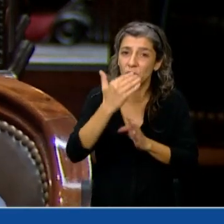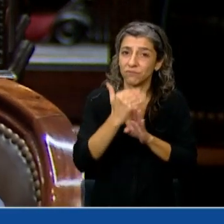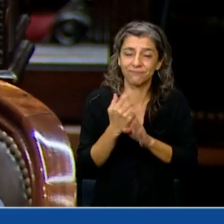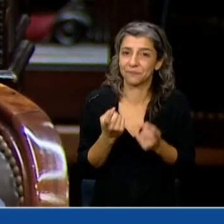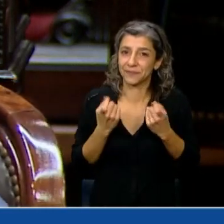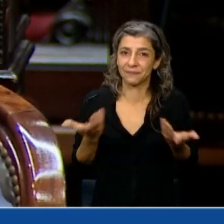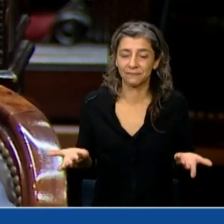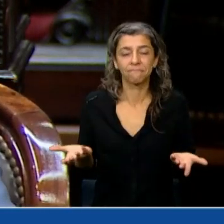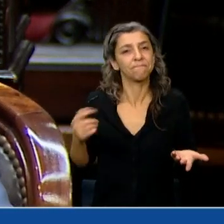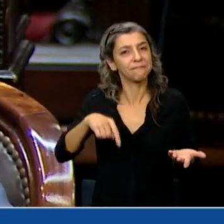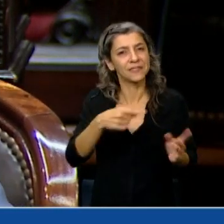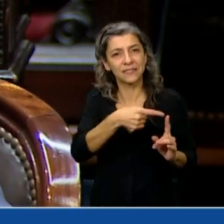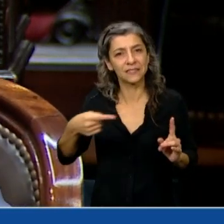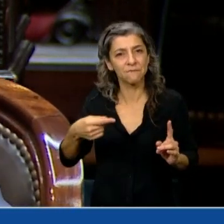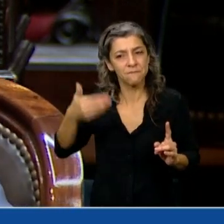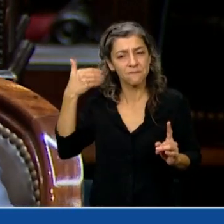proyecto importantísimo también,